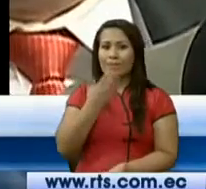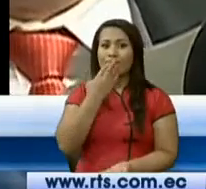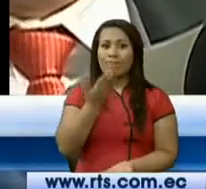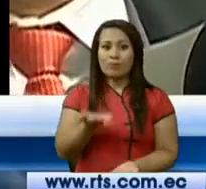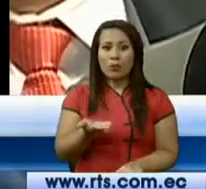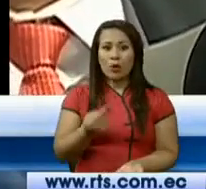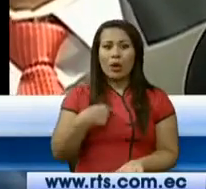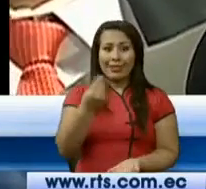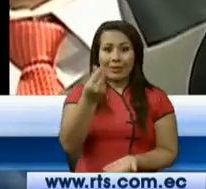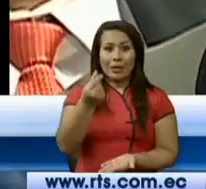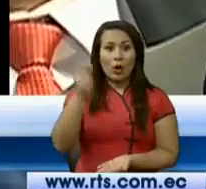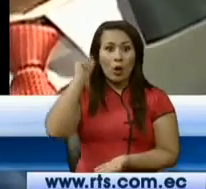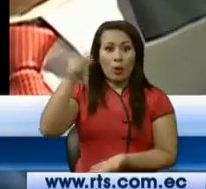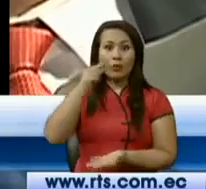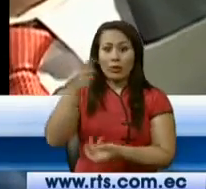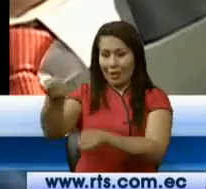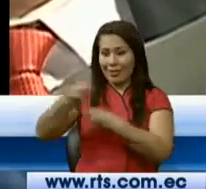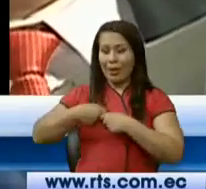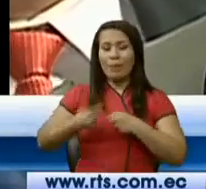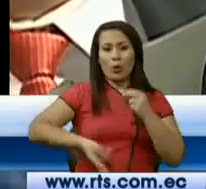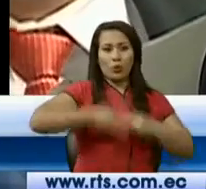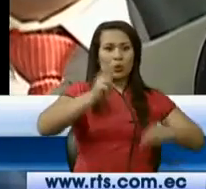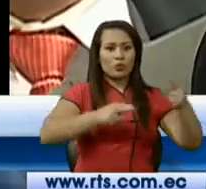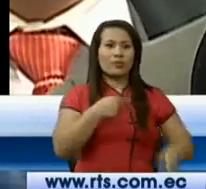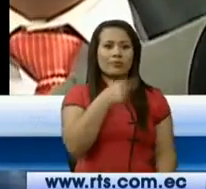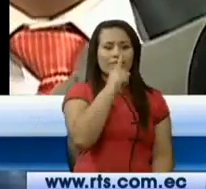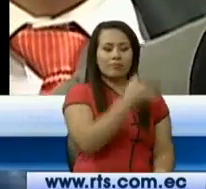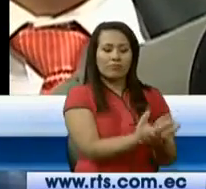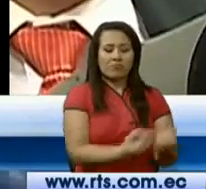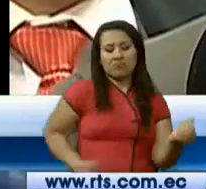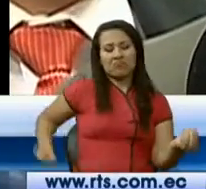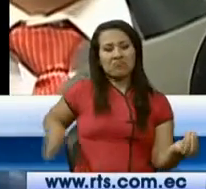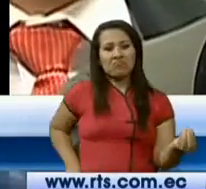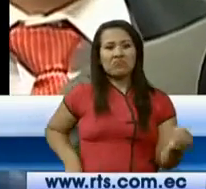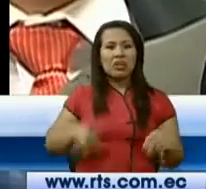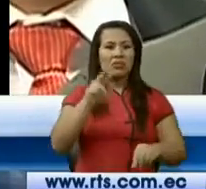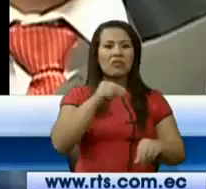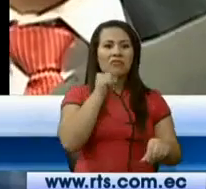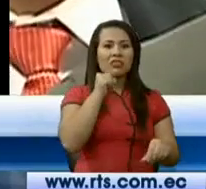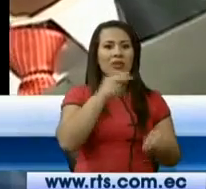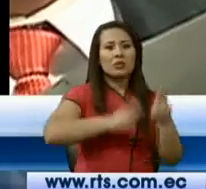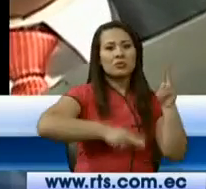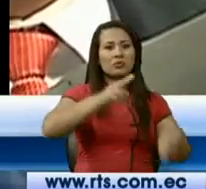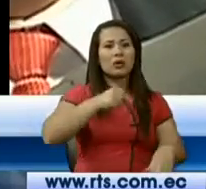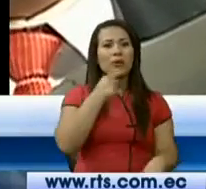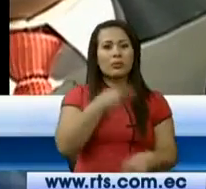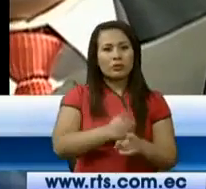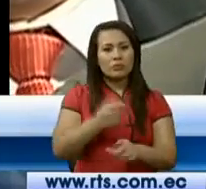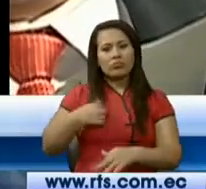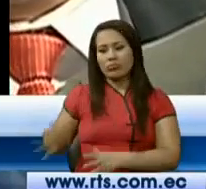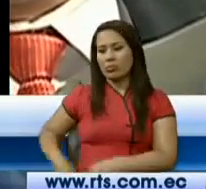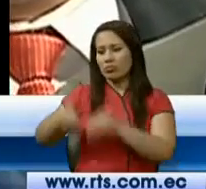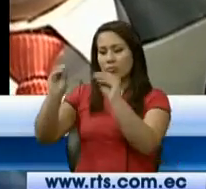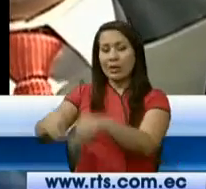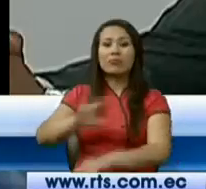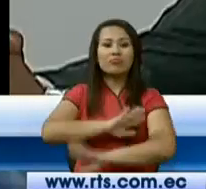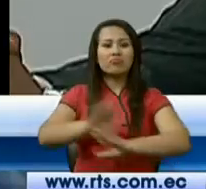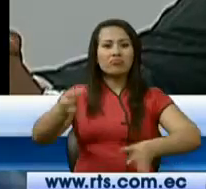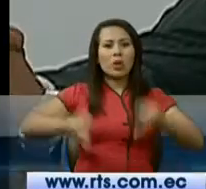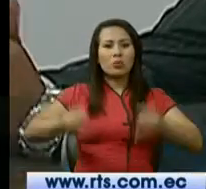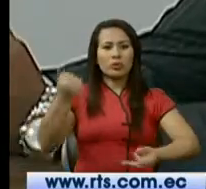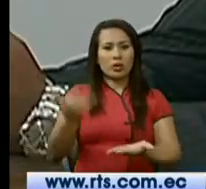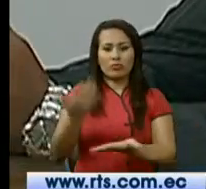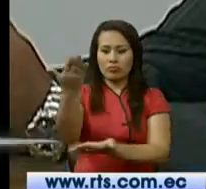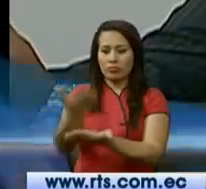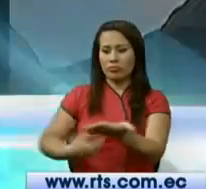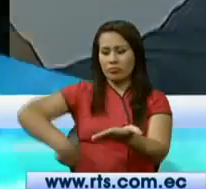que se sometan sus decisiones a las pruebas, y creo que los jueces lo han hecho en forma adecuada.